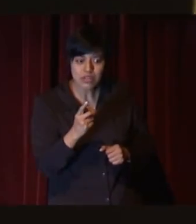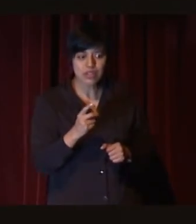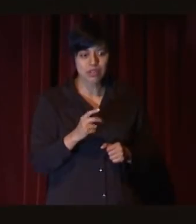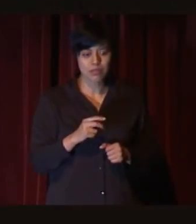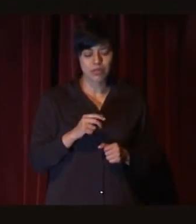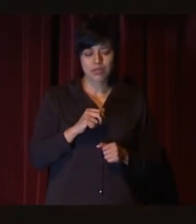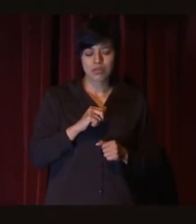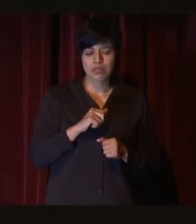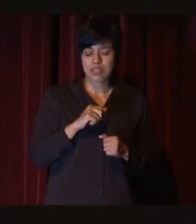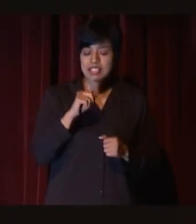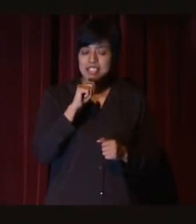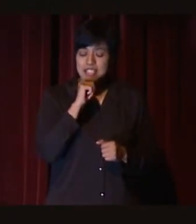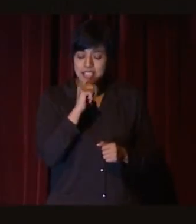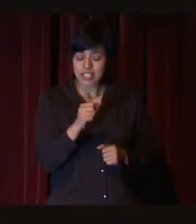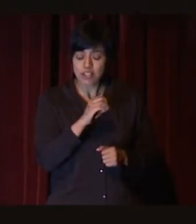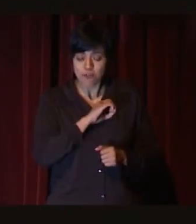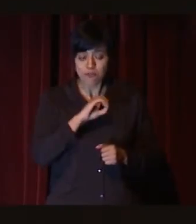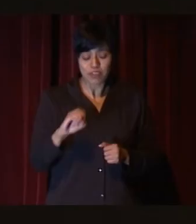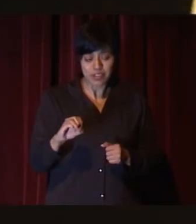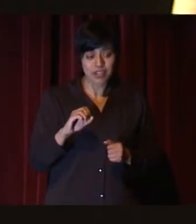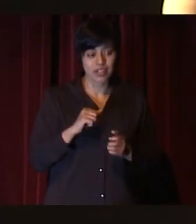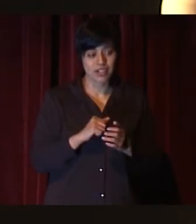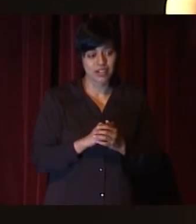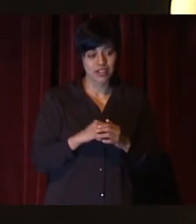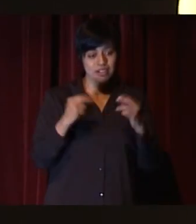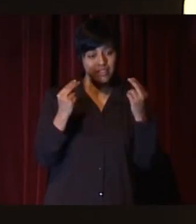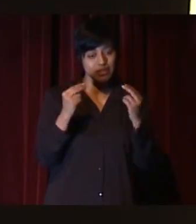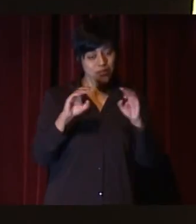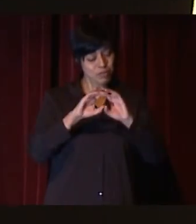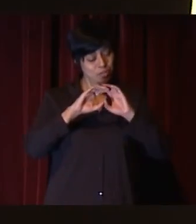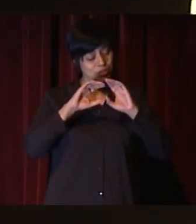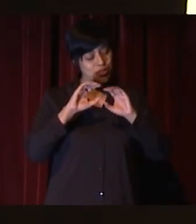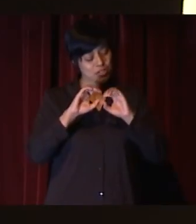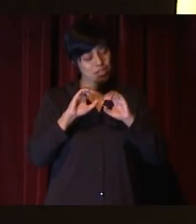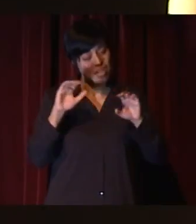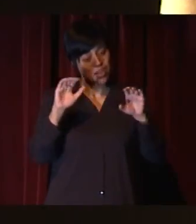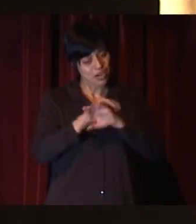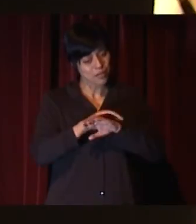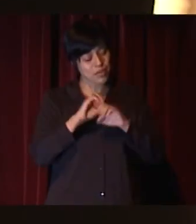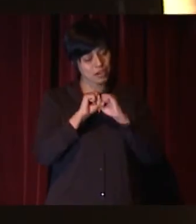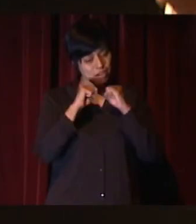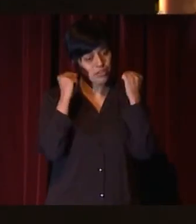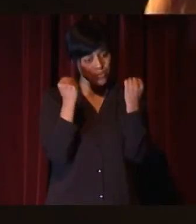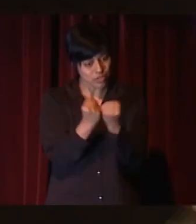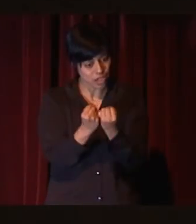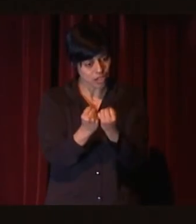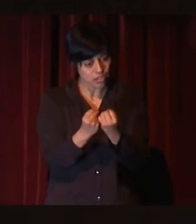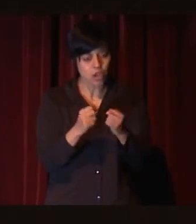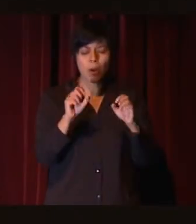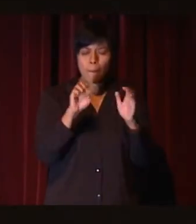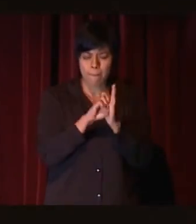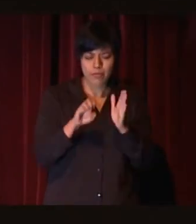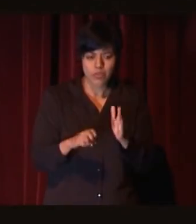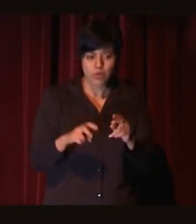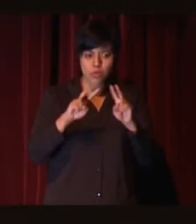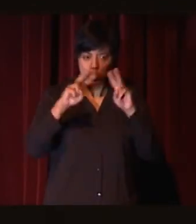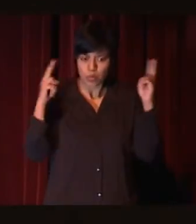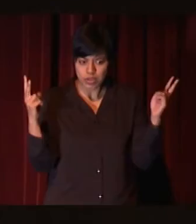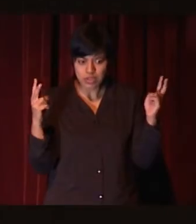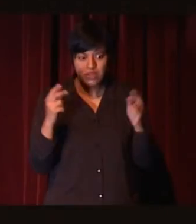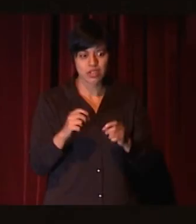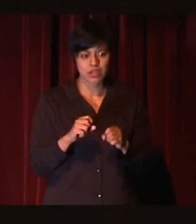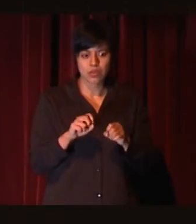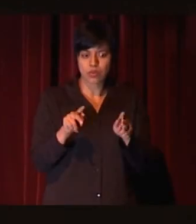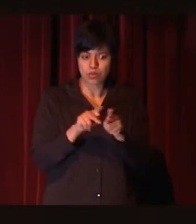cambiar el árbol de la sociedad porque no solamente tu primo no solamente tu vecino tu vecina tu